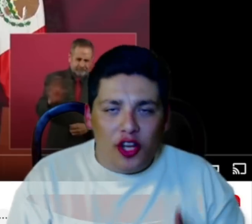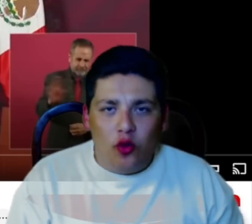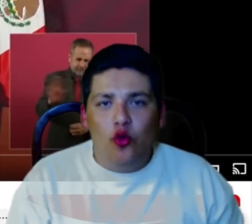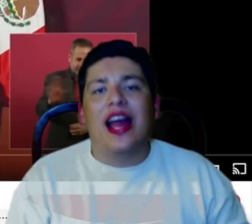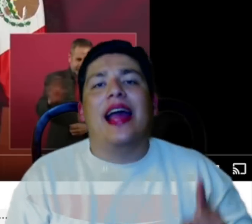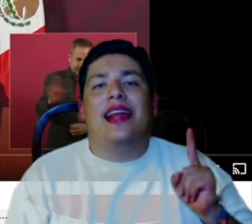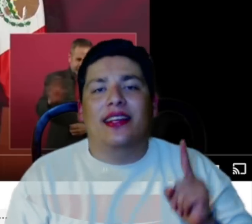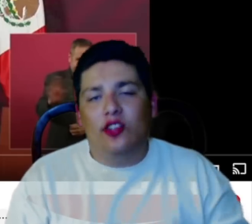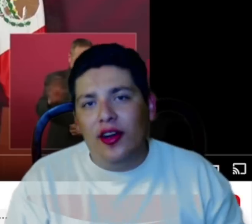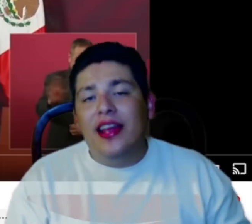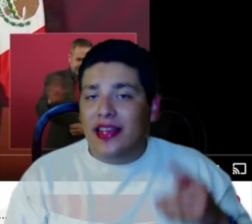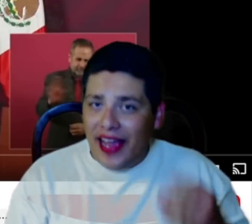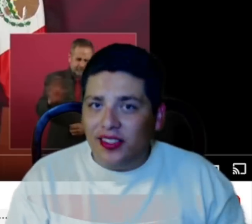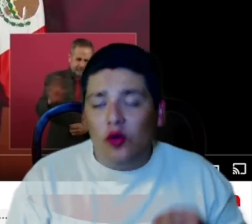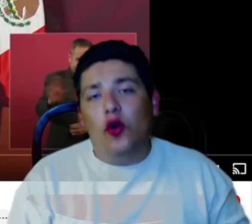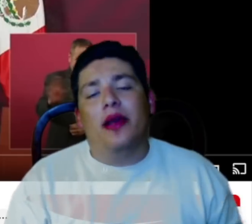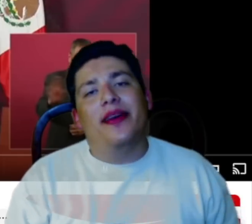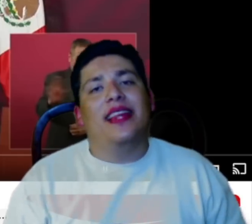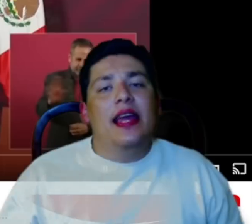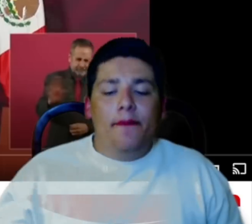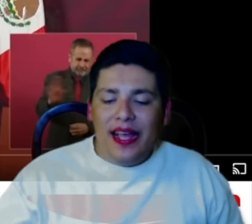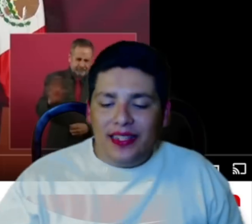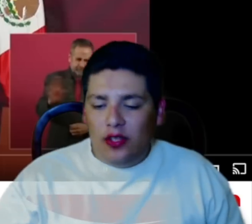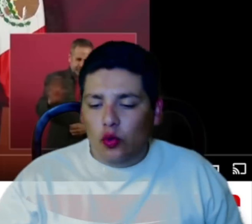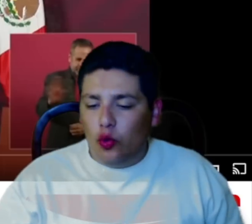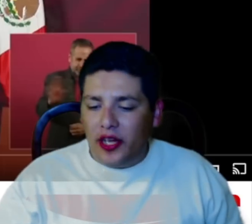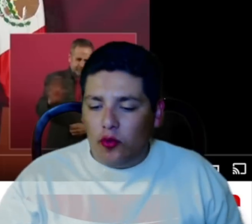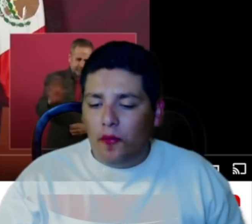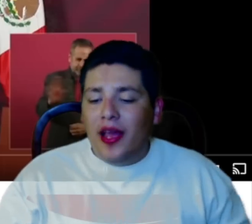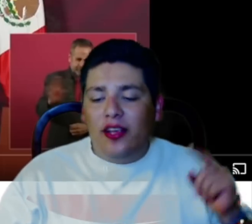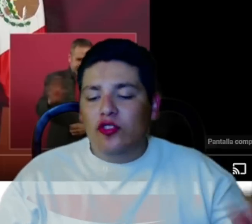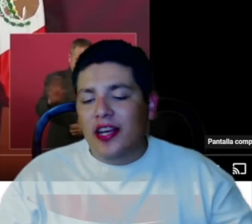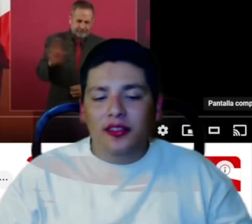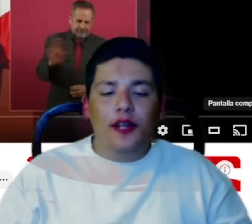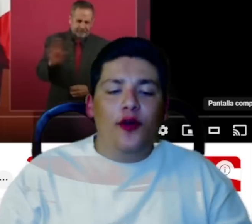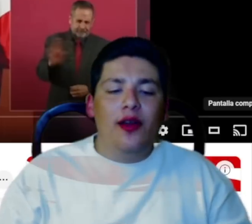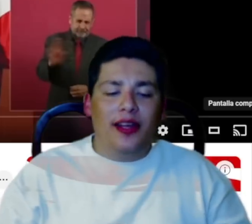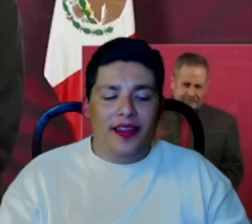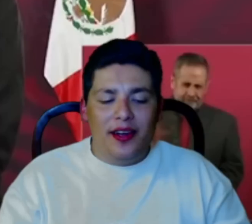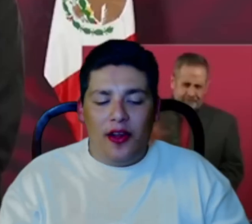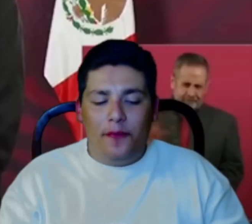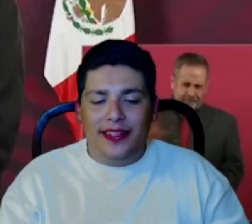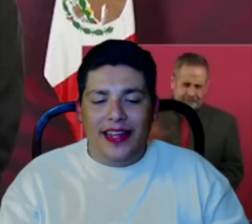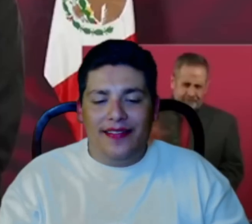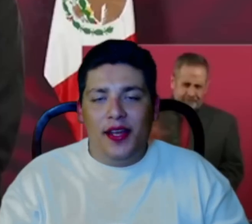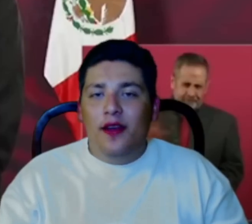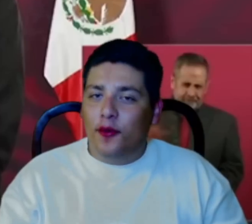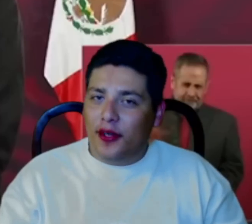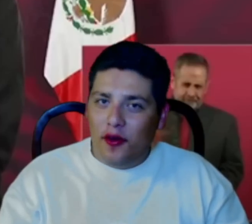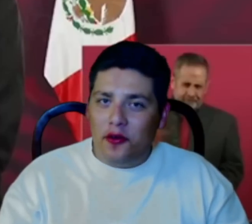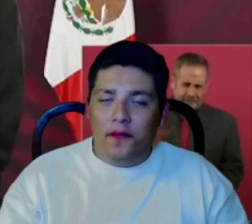ganado ninguna elección y esto, obviamente, pesa en su currículum. Escuchemos qué fue lo que dijo el